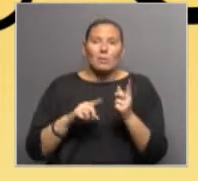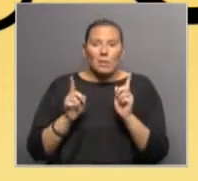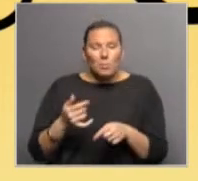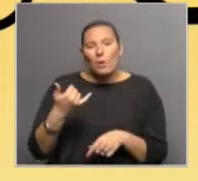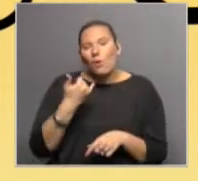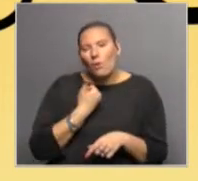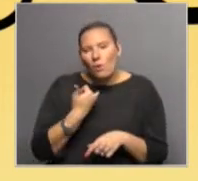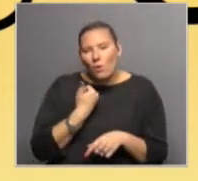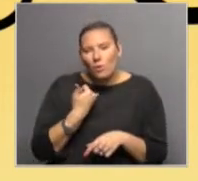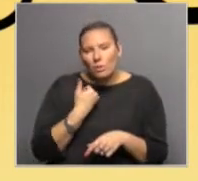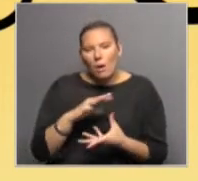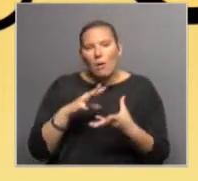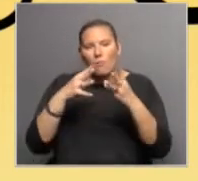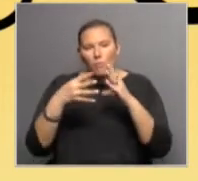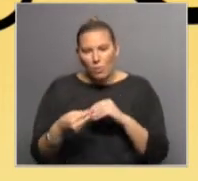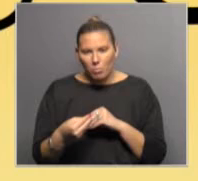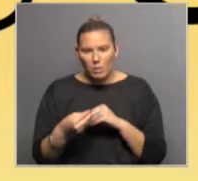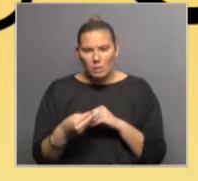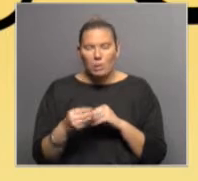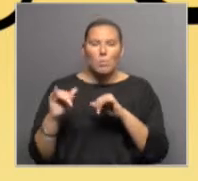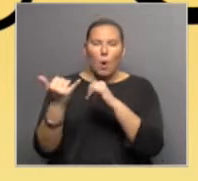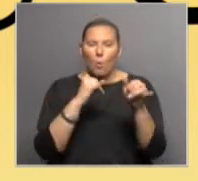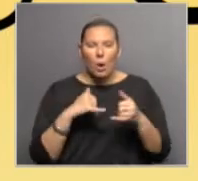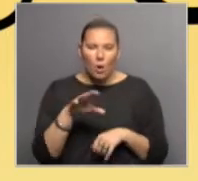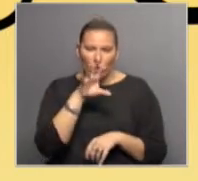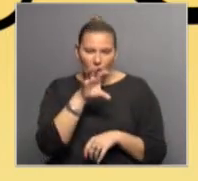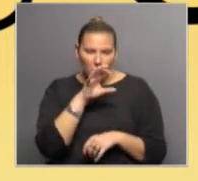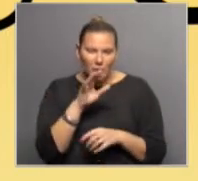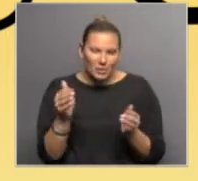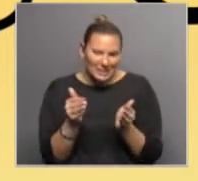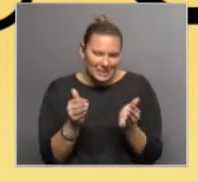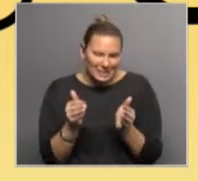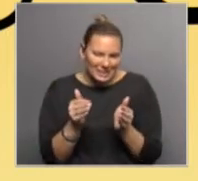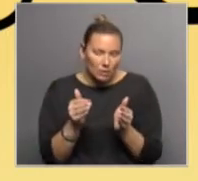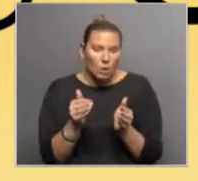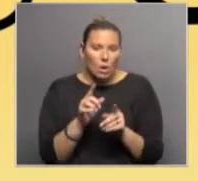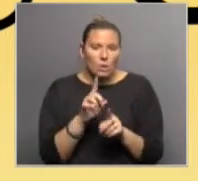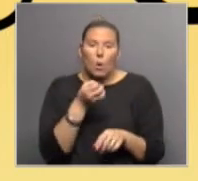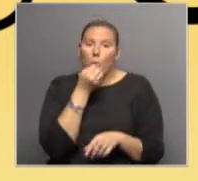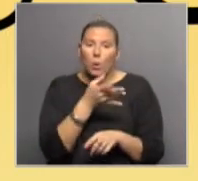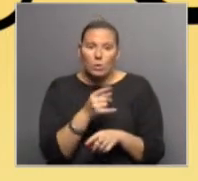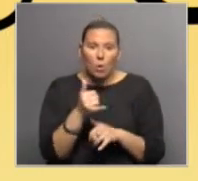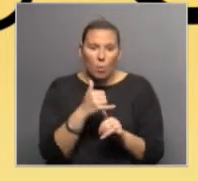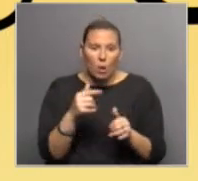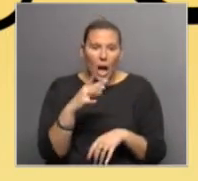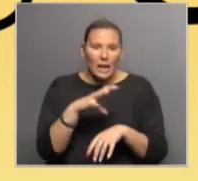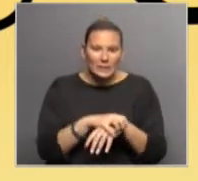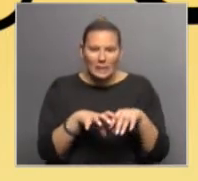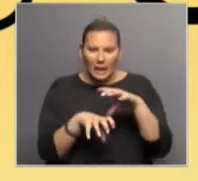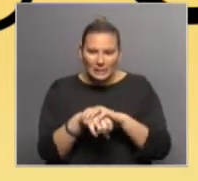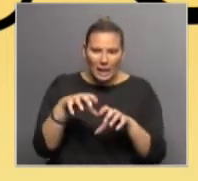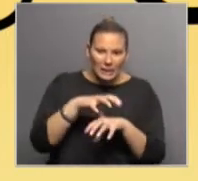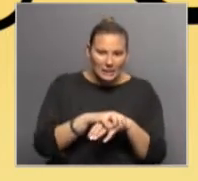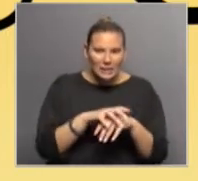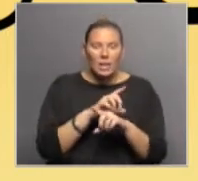contaba algunas maneras de, por ejemplo, juegos con el perro cuando son cachorros, que no es bueno que jueguen a morder las manos